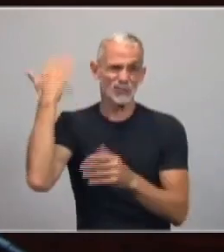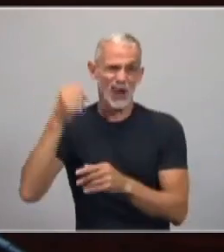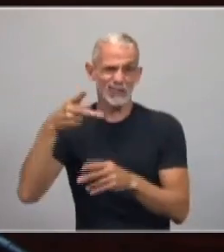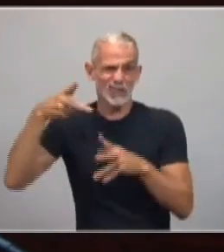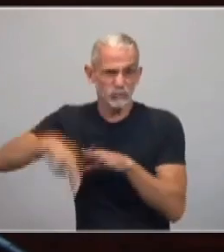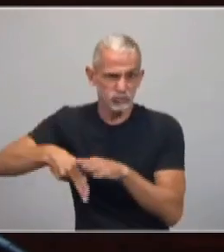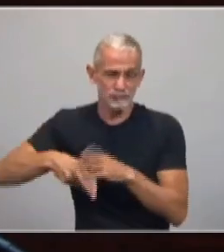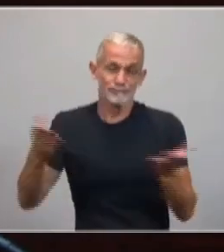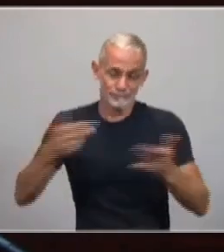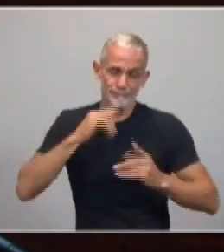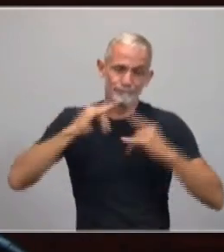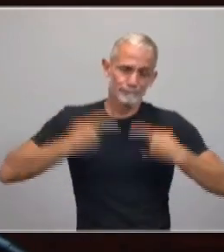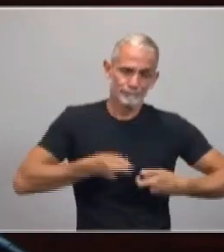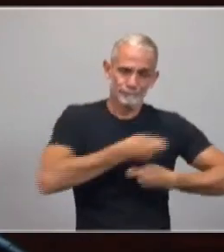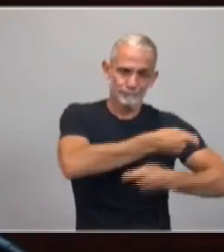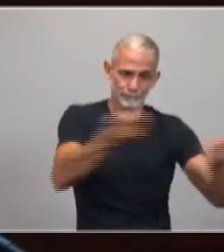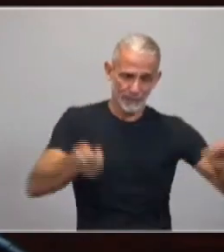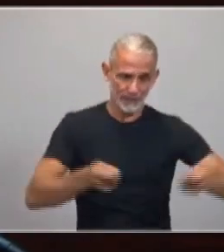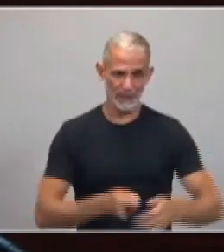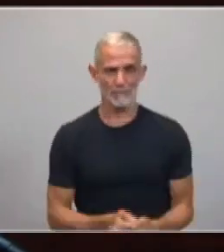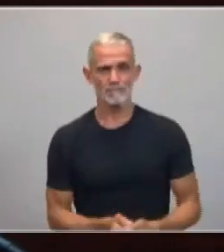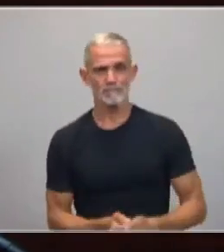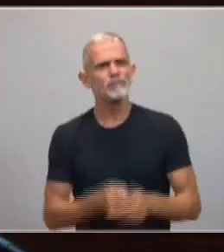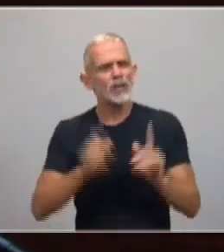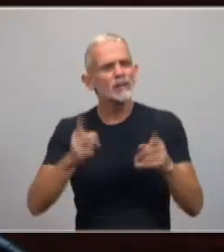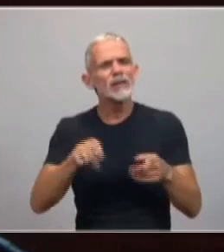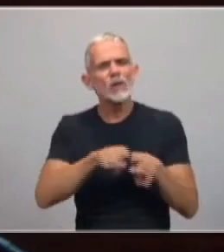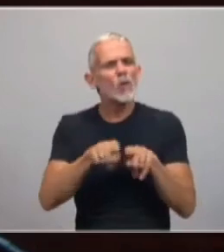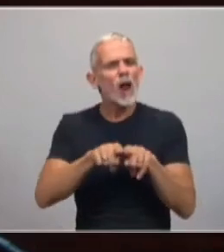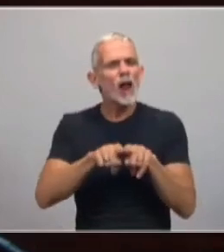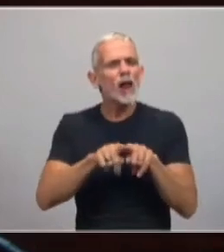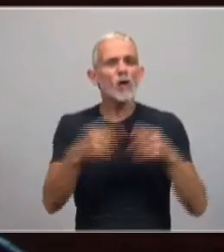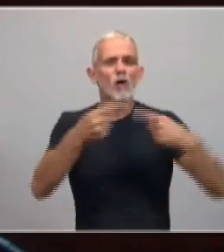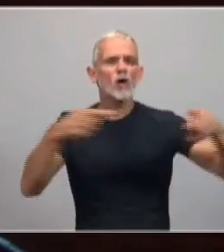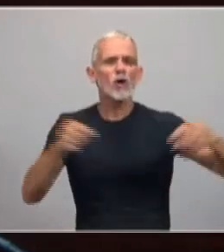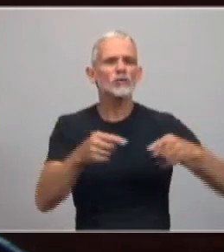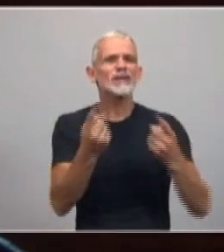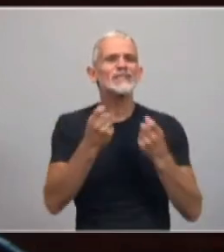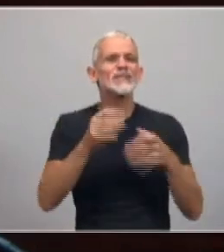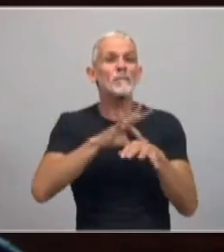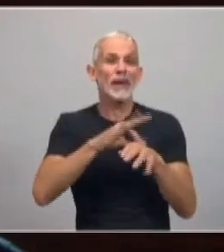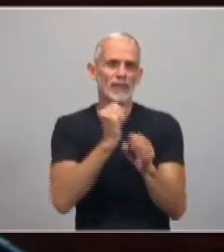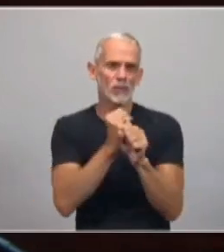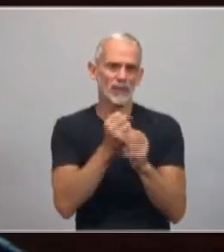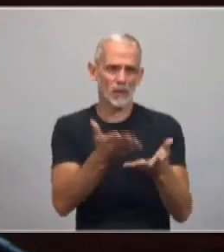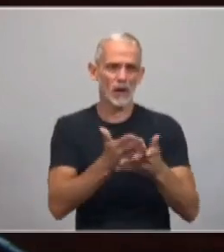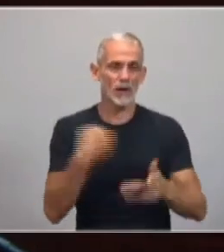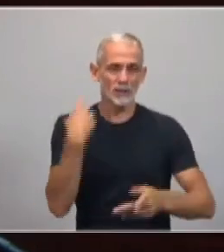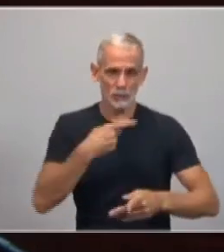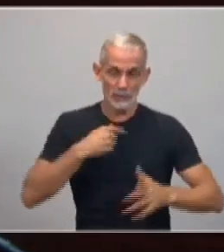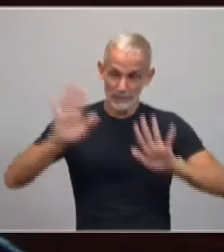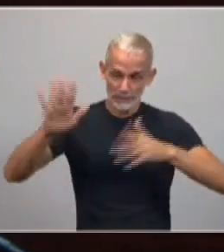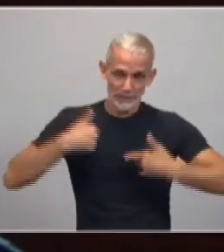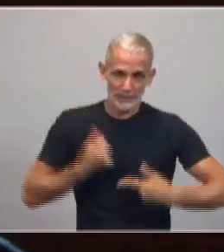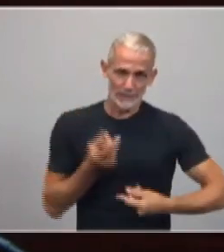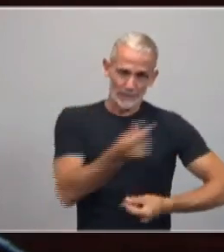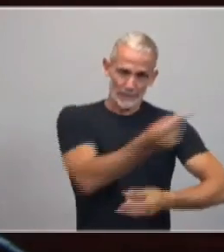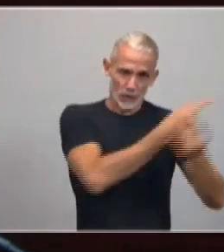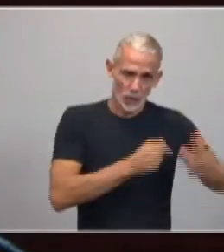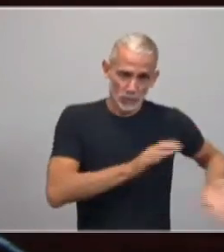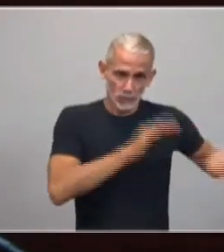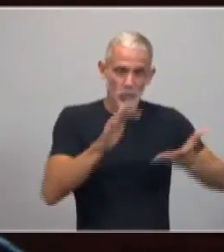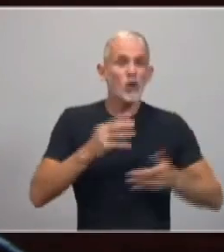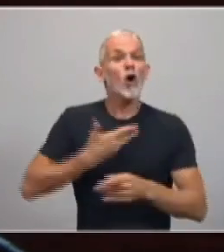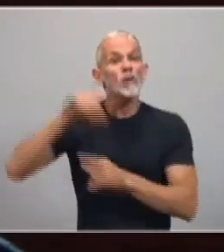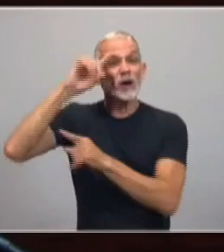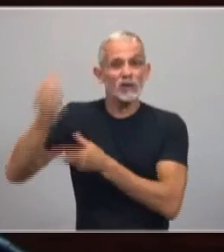y dejaron de recibirlos. Otro tanto ocurrió con los insumos médicos. La provincia tuvo que salir a adquirir lo que el